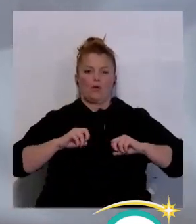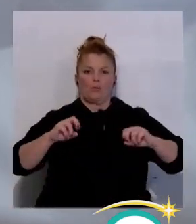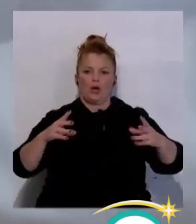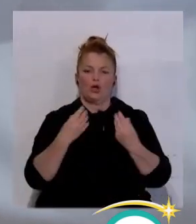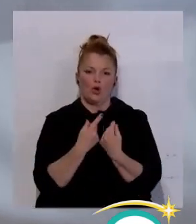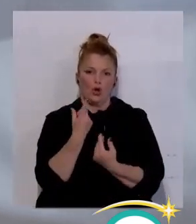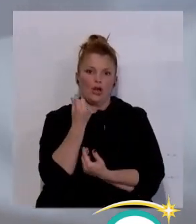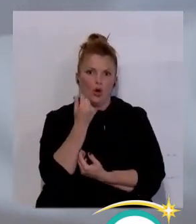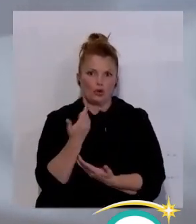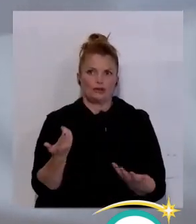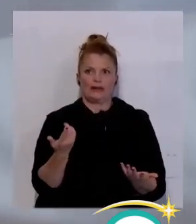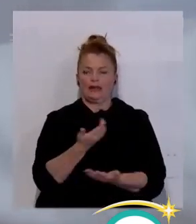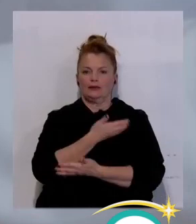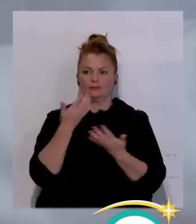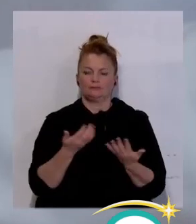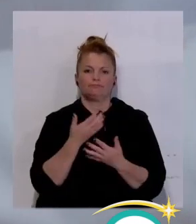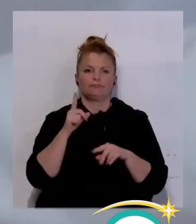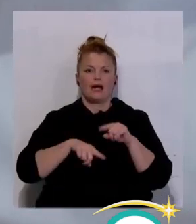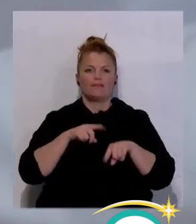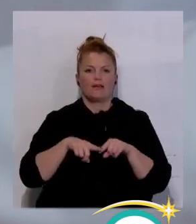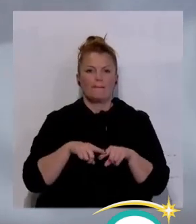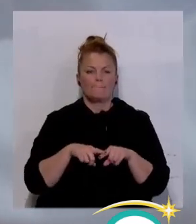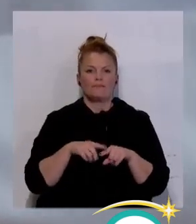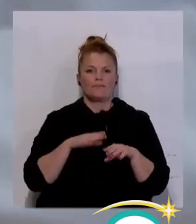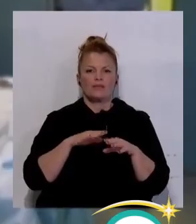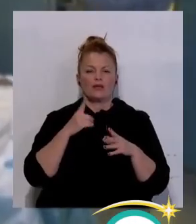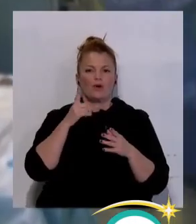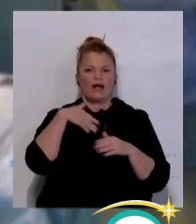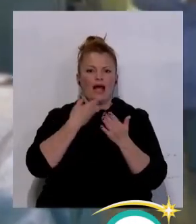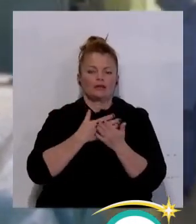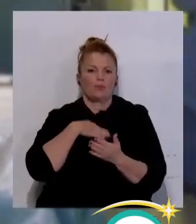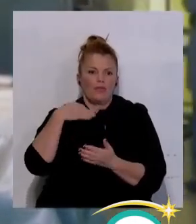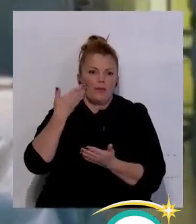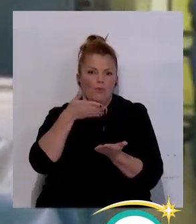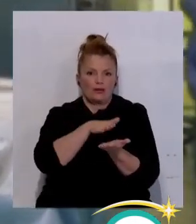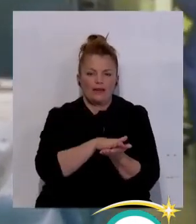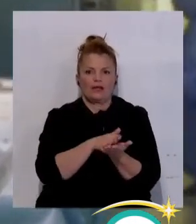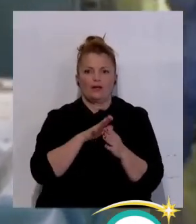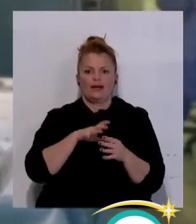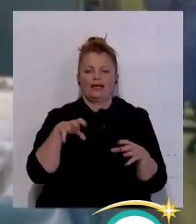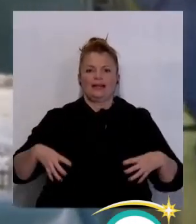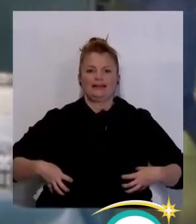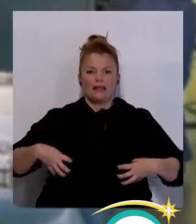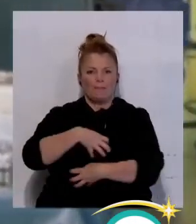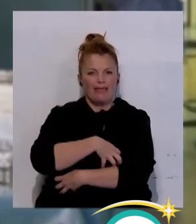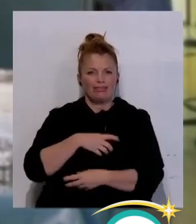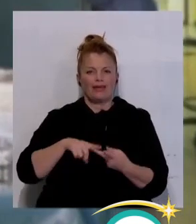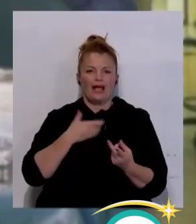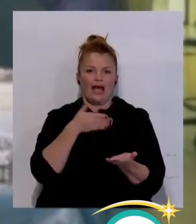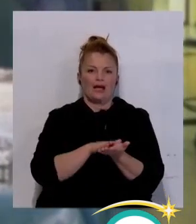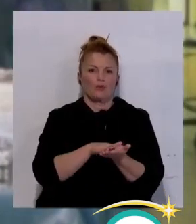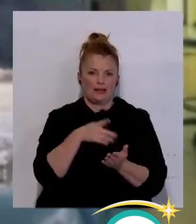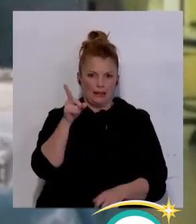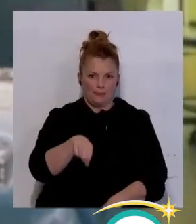el coste que supone, que muchos de ellos la morbimortalidad que tienen, trasplante hepático y muerte incluso, ¿no? Y